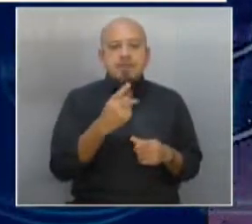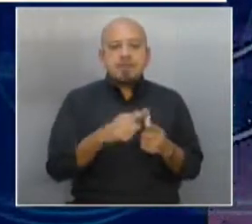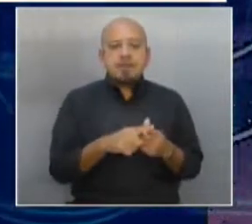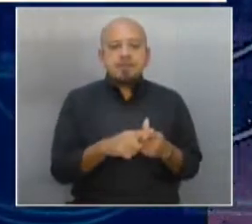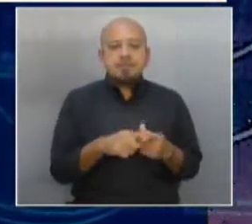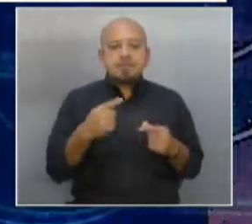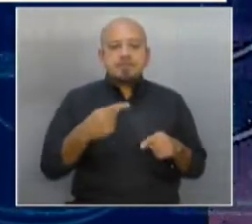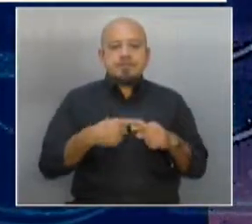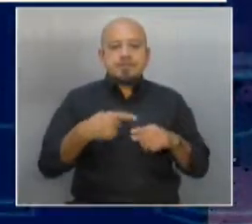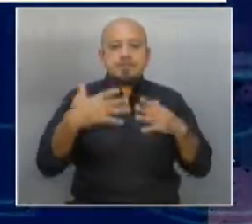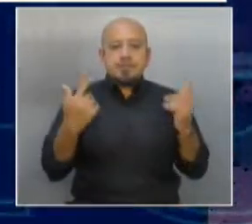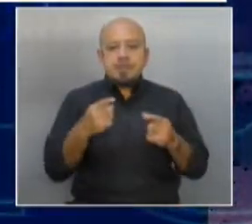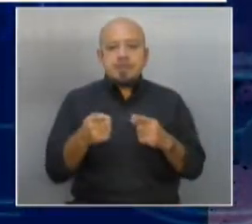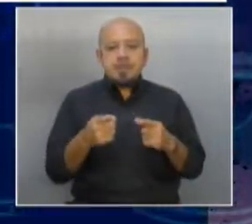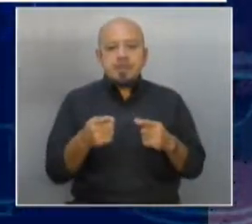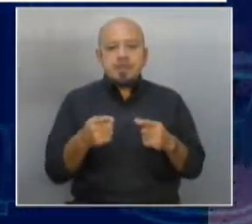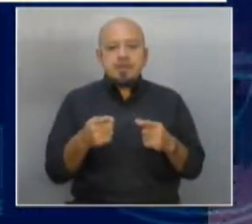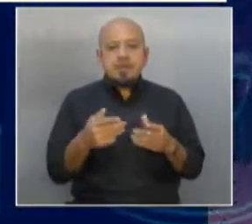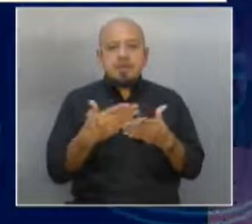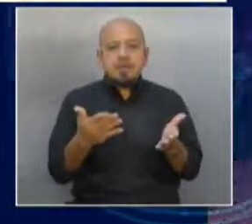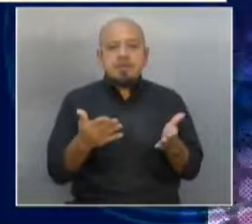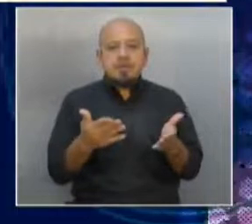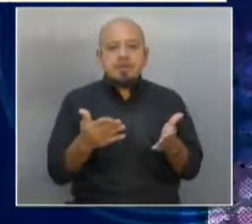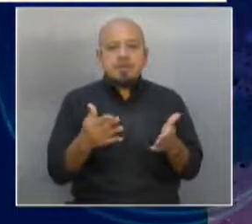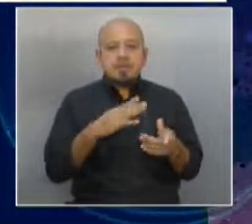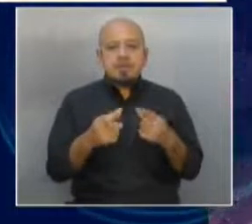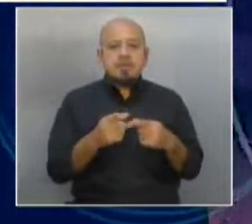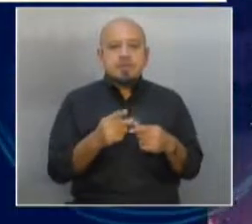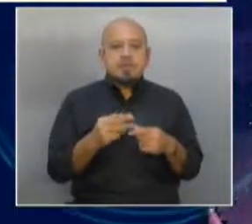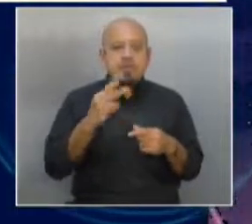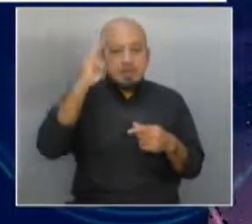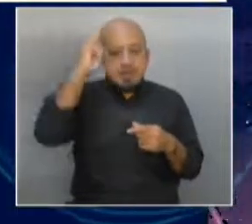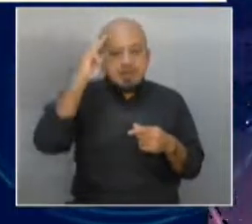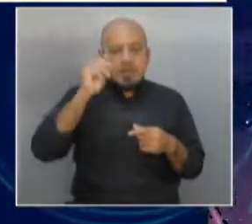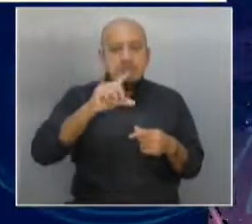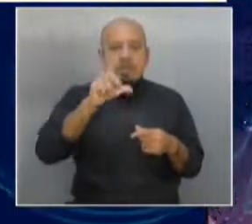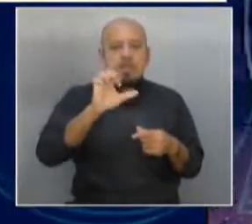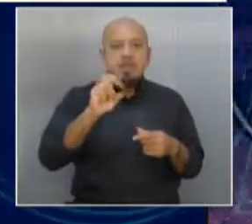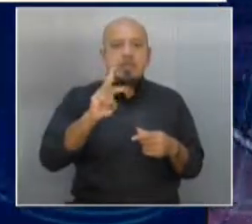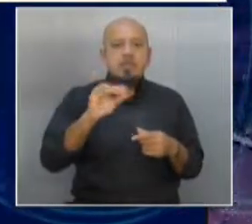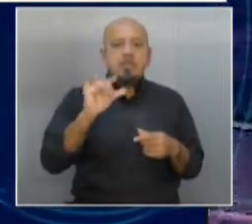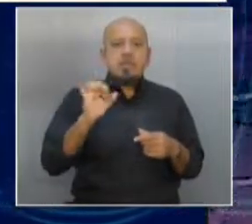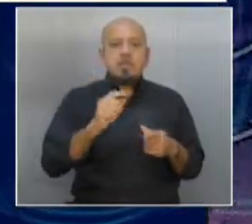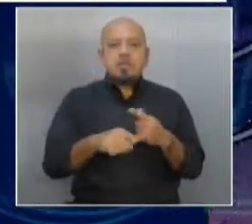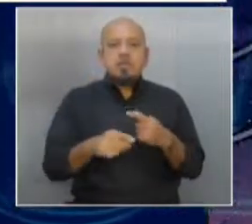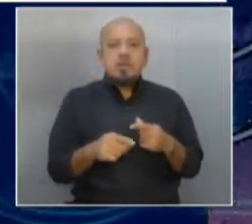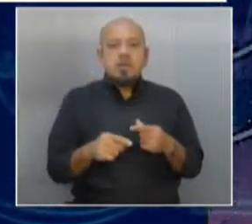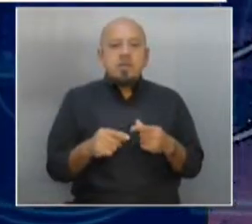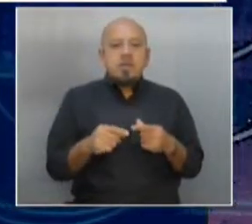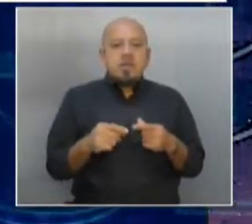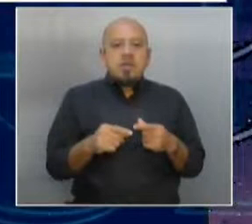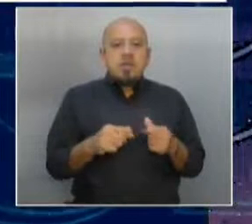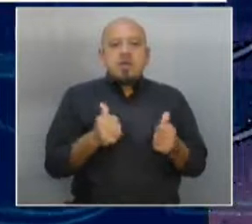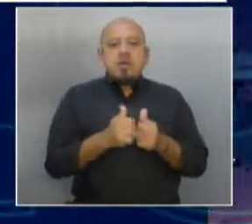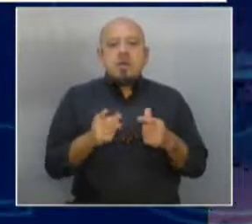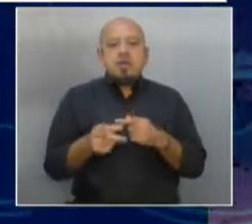fiesta clandestina es un espectáculo en el cual está el Rey Lewis, que es el personaje central de la historia, que, bueno, junto con su séquito